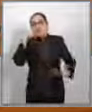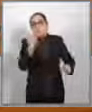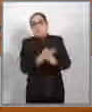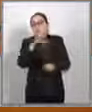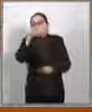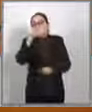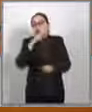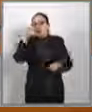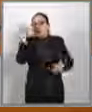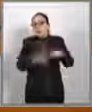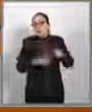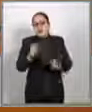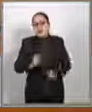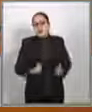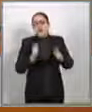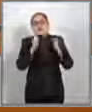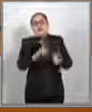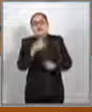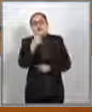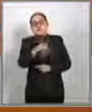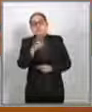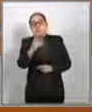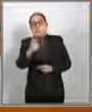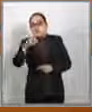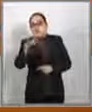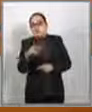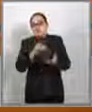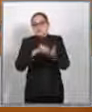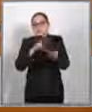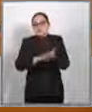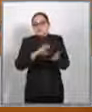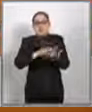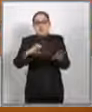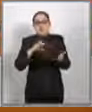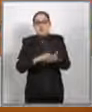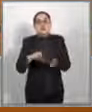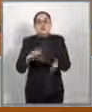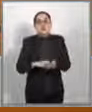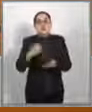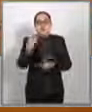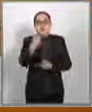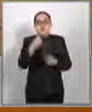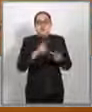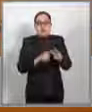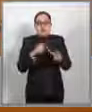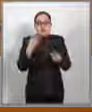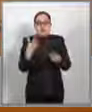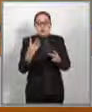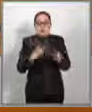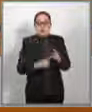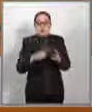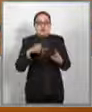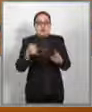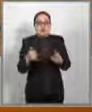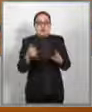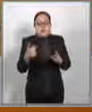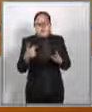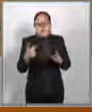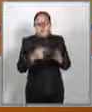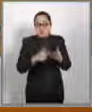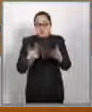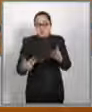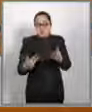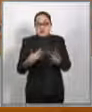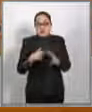indelegables del fiscal general de la República, las establecidas en las fracciones primera, cuarta, séptima,